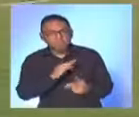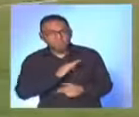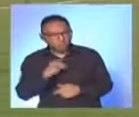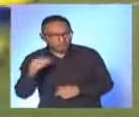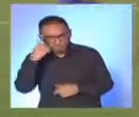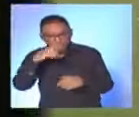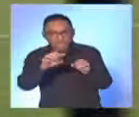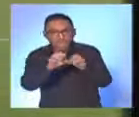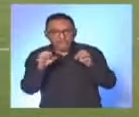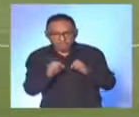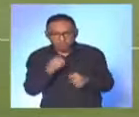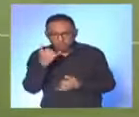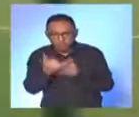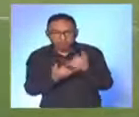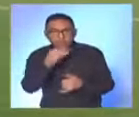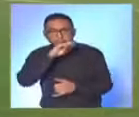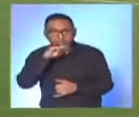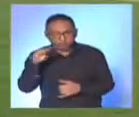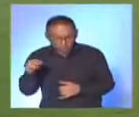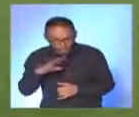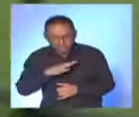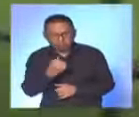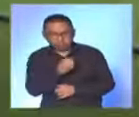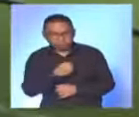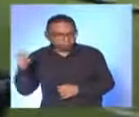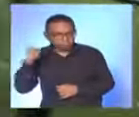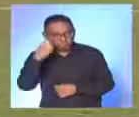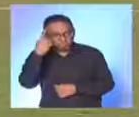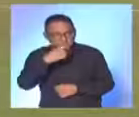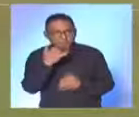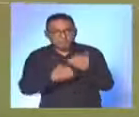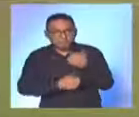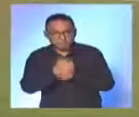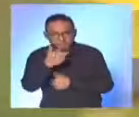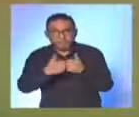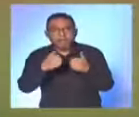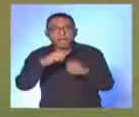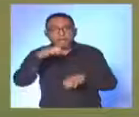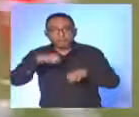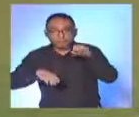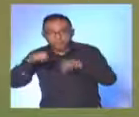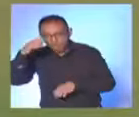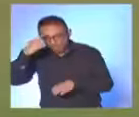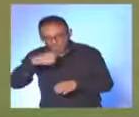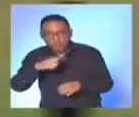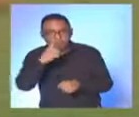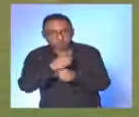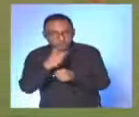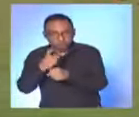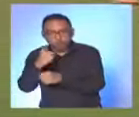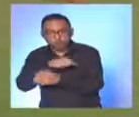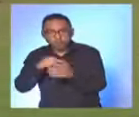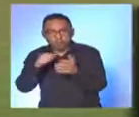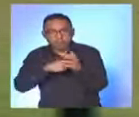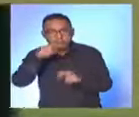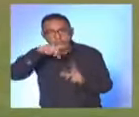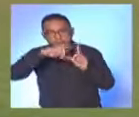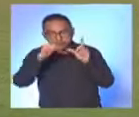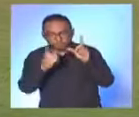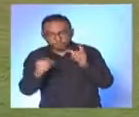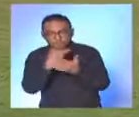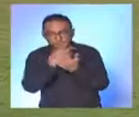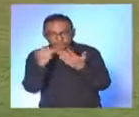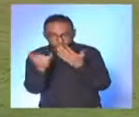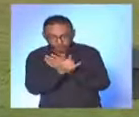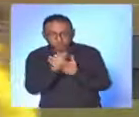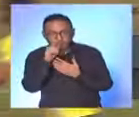conformar un equipo de jugadores michoacanos que participe a tope del reglamento en edad para estar en los primeros lugares a nivel nacional. El proyecto se presentará